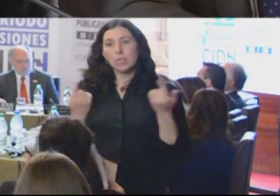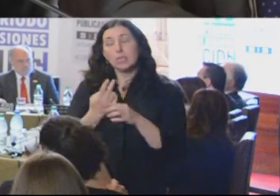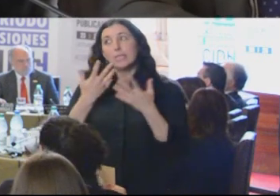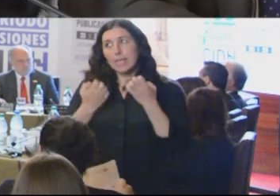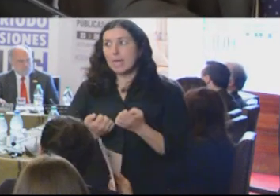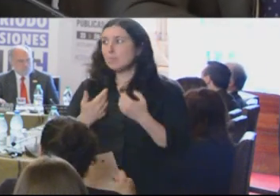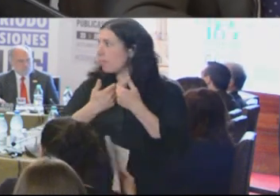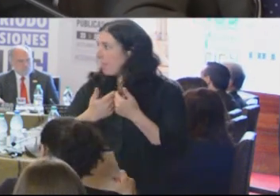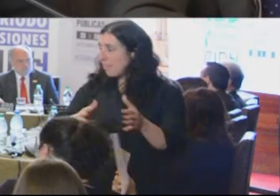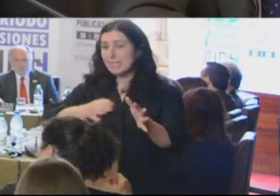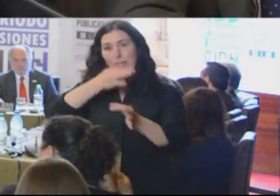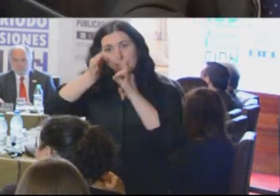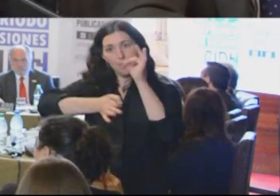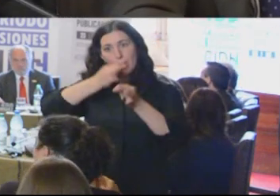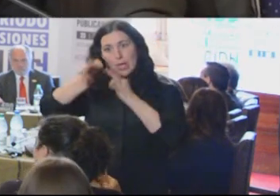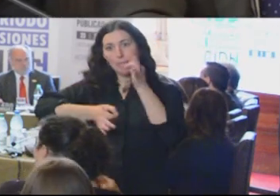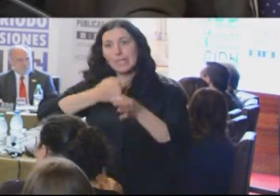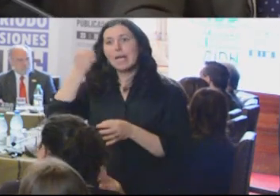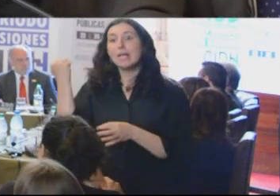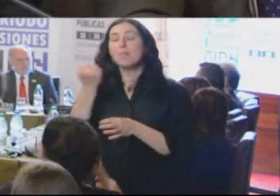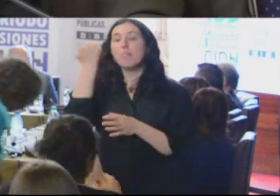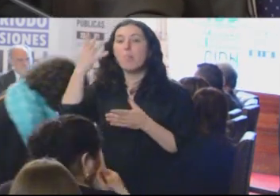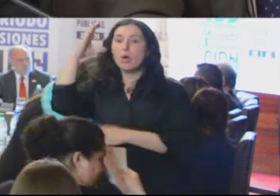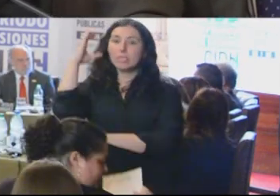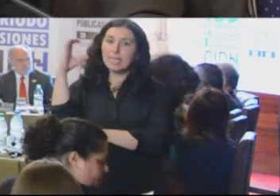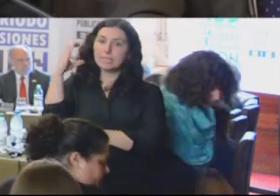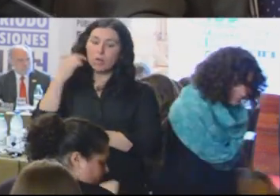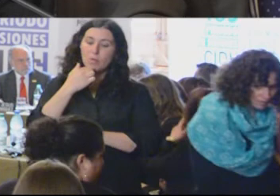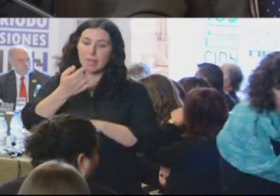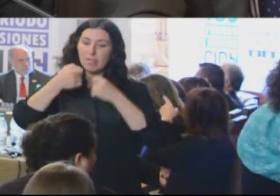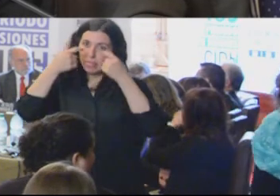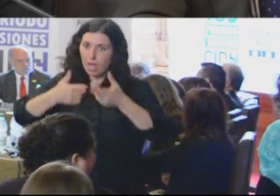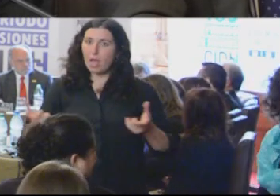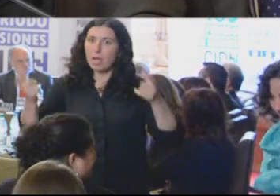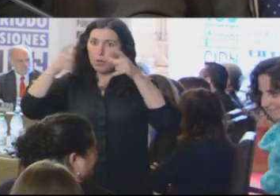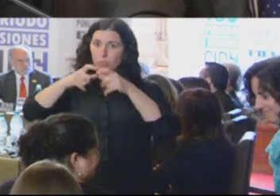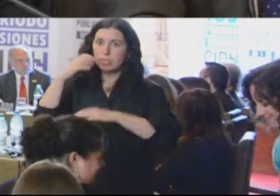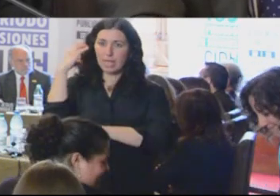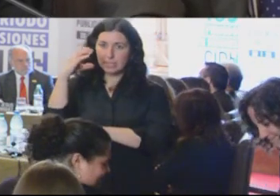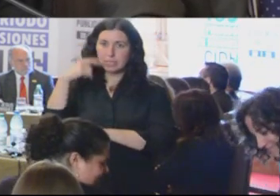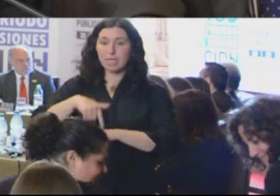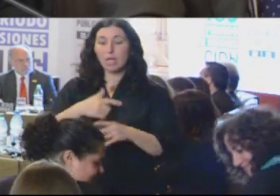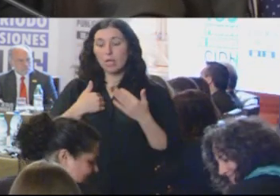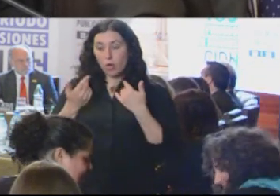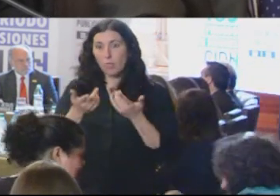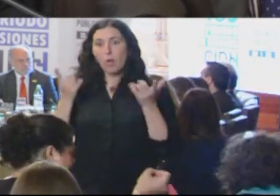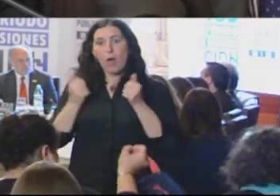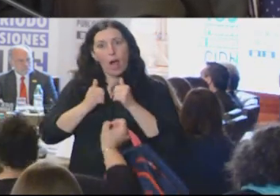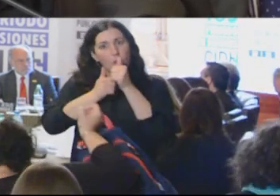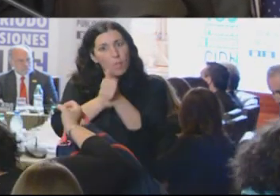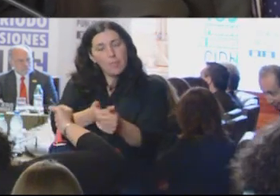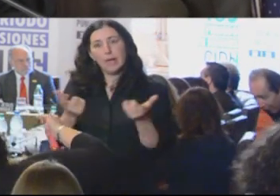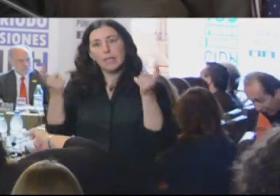por señalar la importancia que colombia le atribuye a esta audiencia al acompañamiento de la comisión